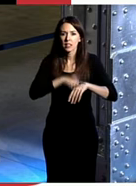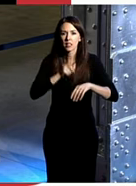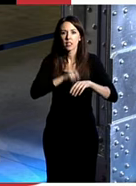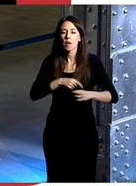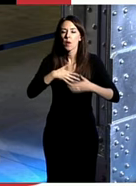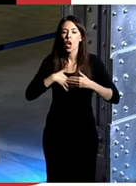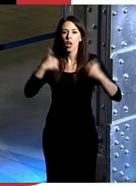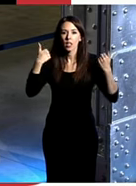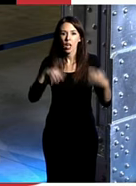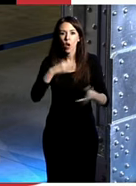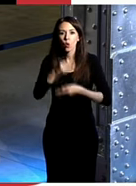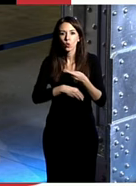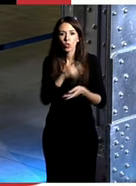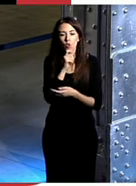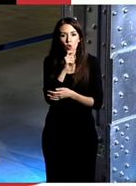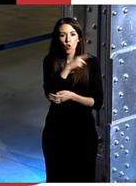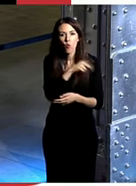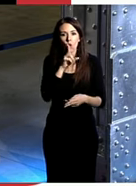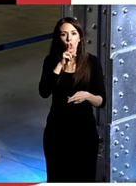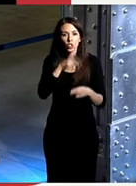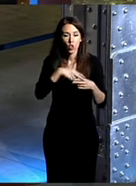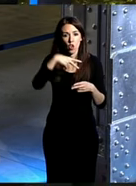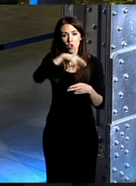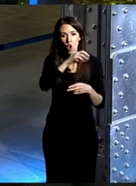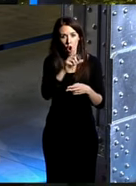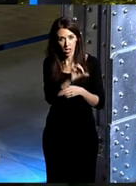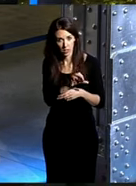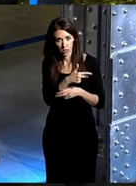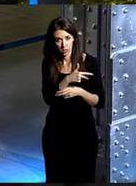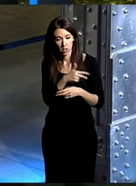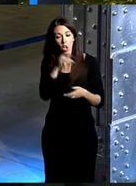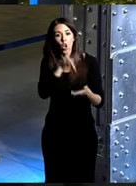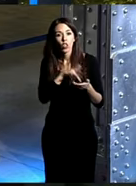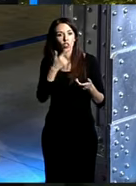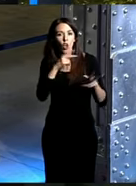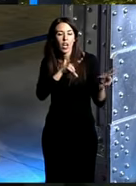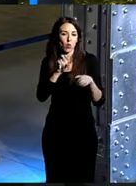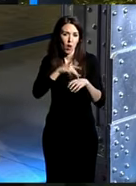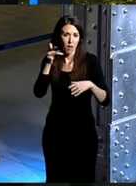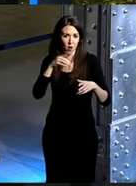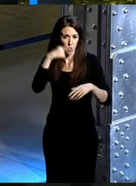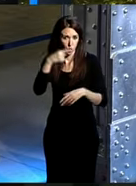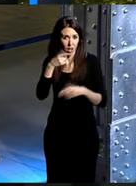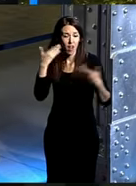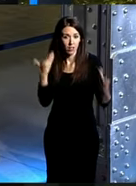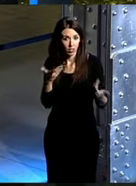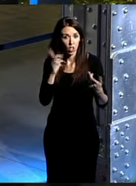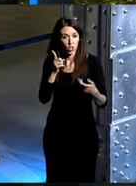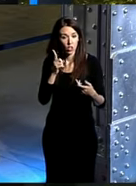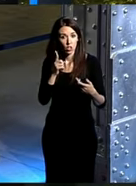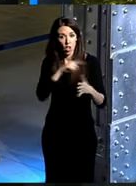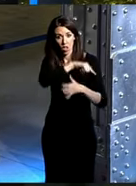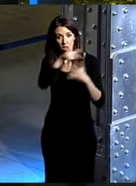ustedes quieran, usando esto que se llama The Knowledge, la nueva alfabetización cultural. Y básicamente es ir a